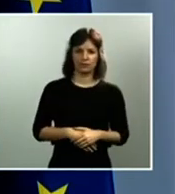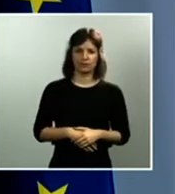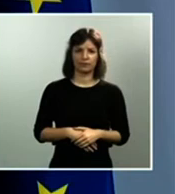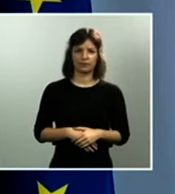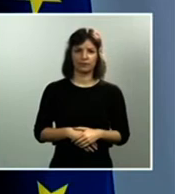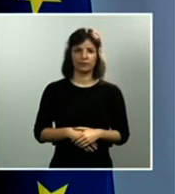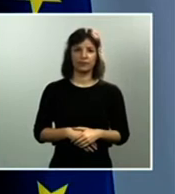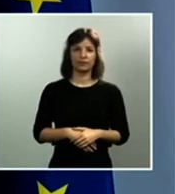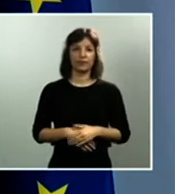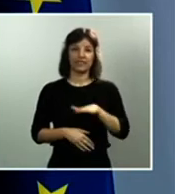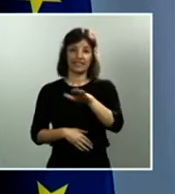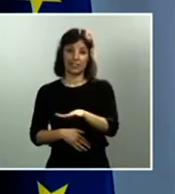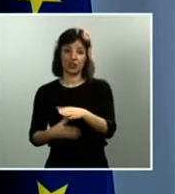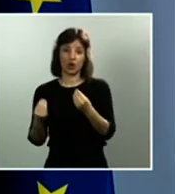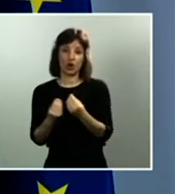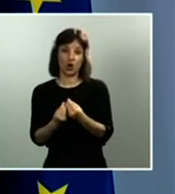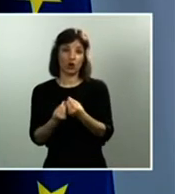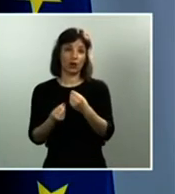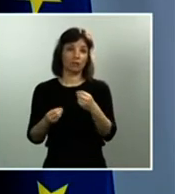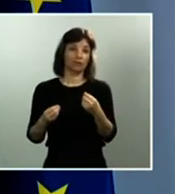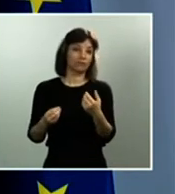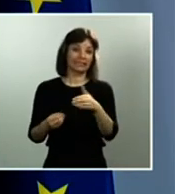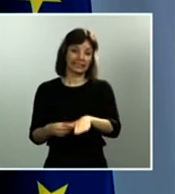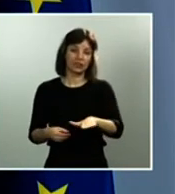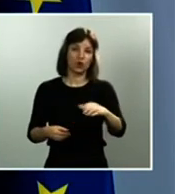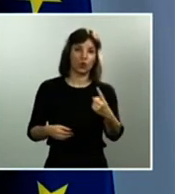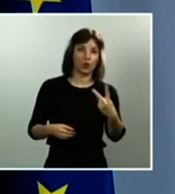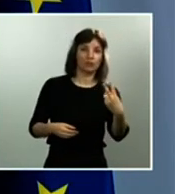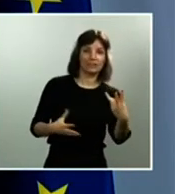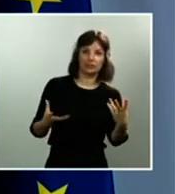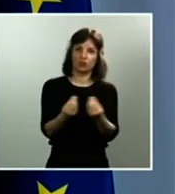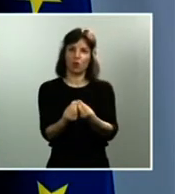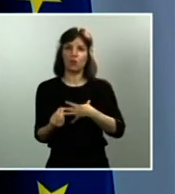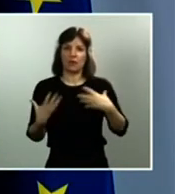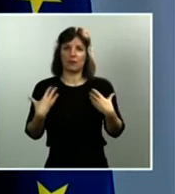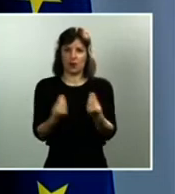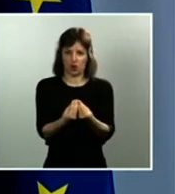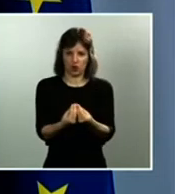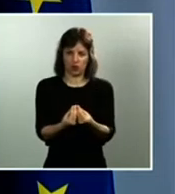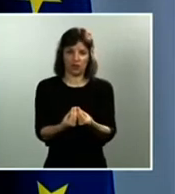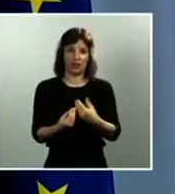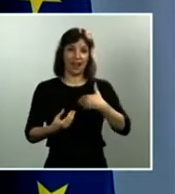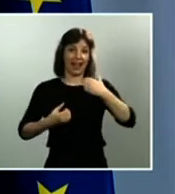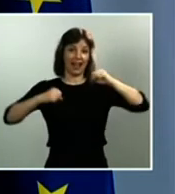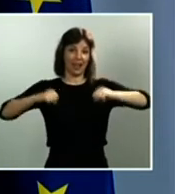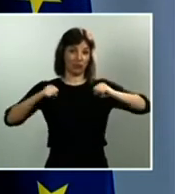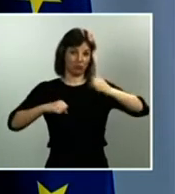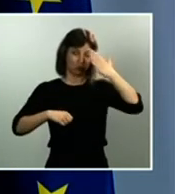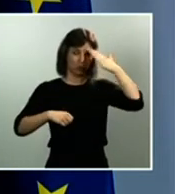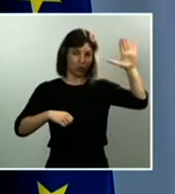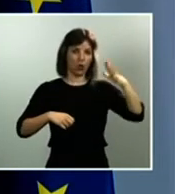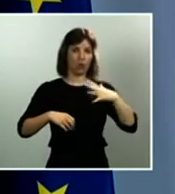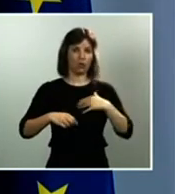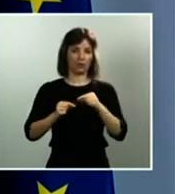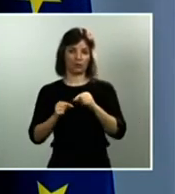con él o con ella. El adulto acompañante deberá estar en todo momento a una distancia que pueda controlar a los niños y